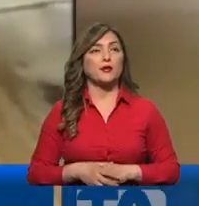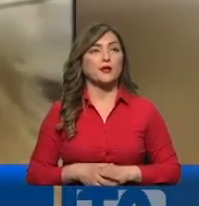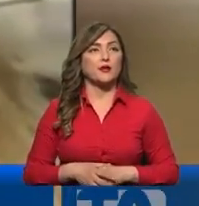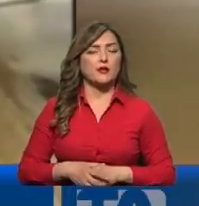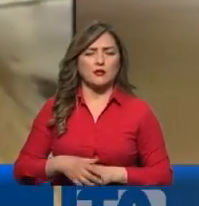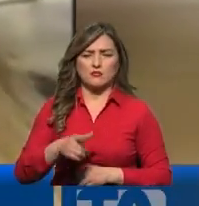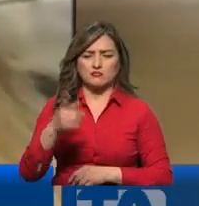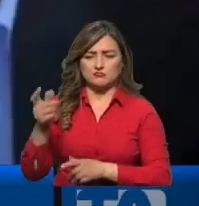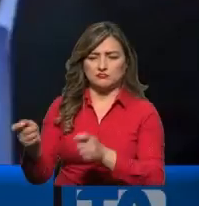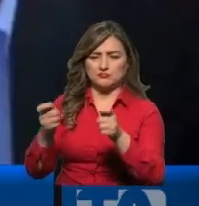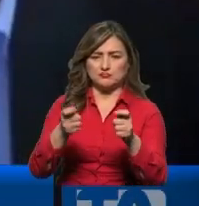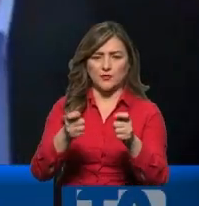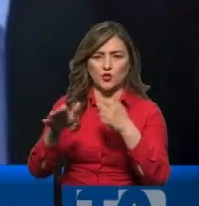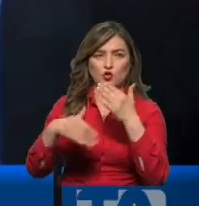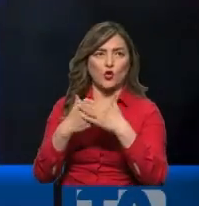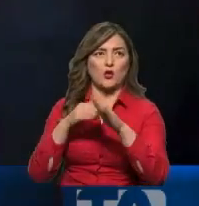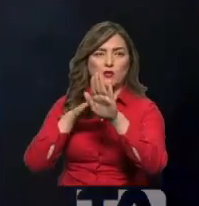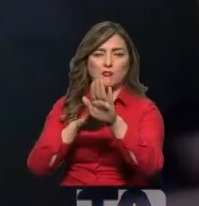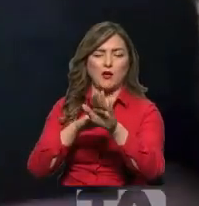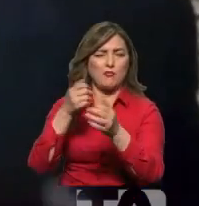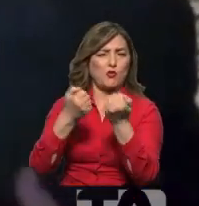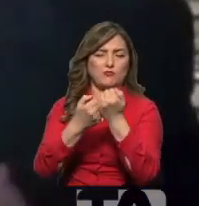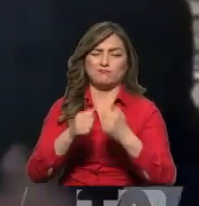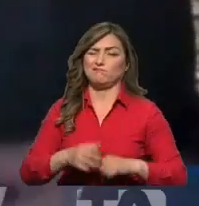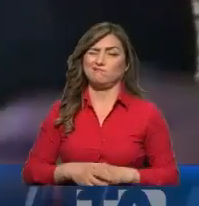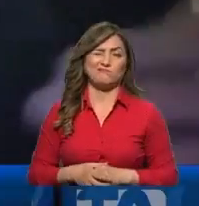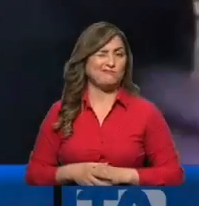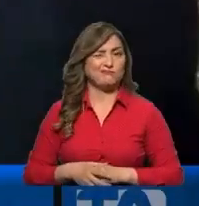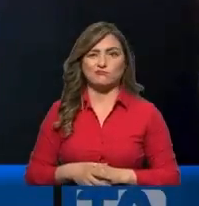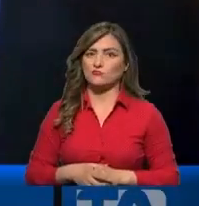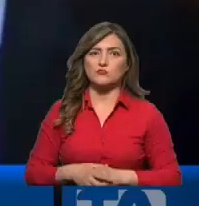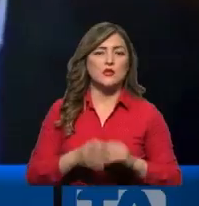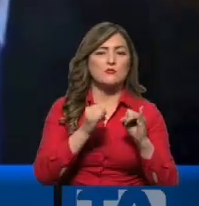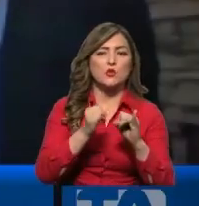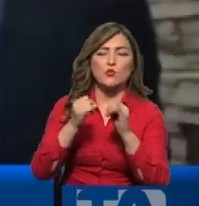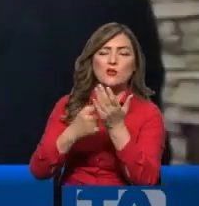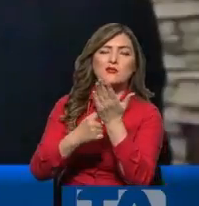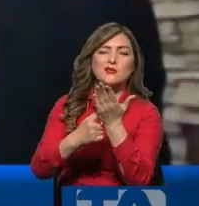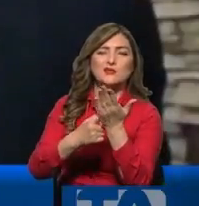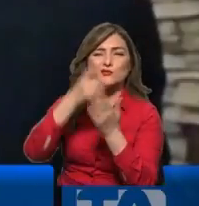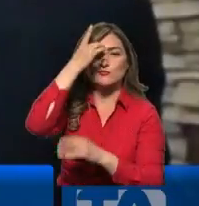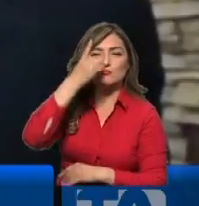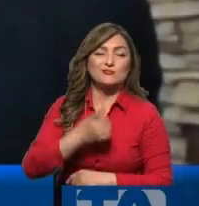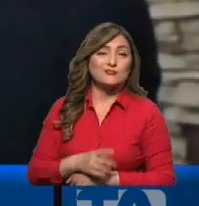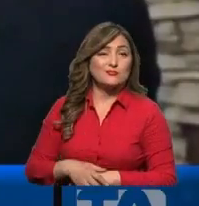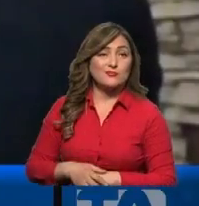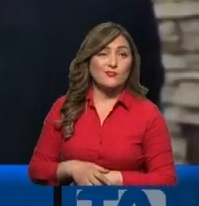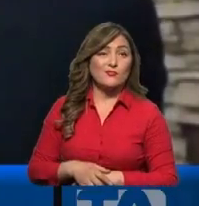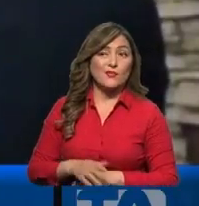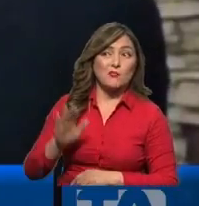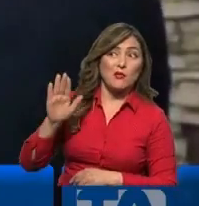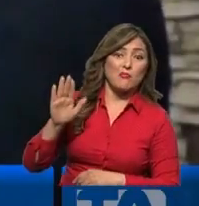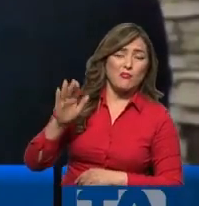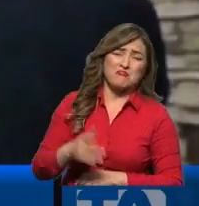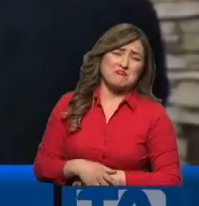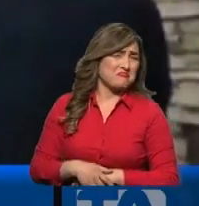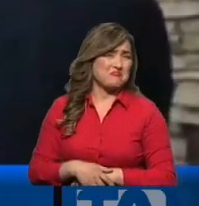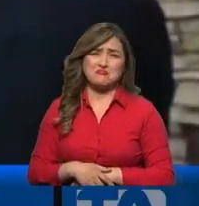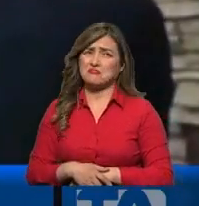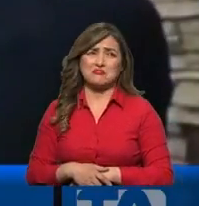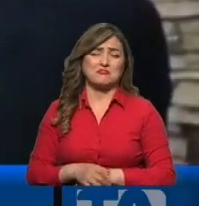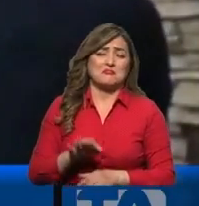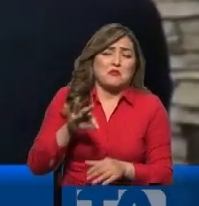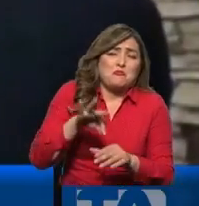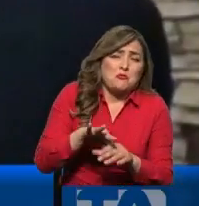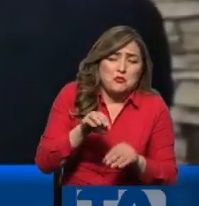postura y adherir nos vamos debemos analizar las posiciones de cada uno de ustedes pero no hay necesidad de mociones porque estamos aquí estamos